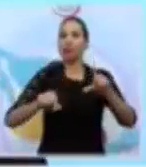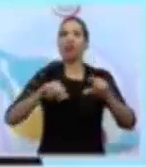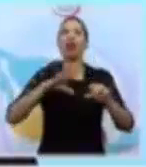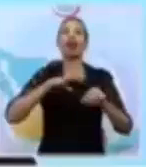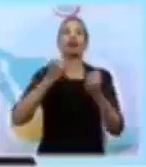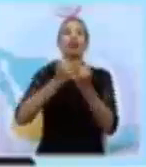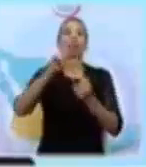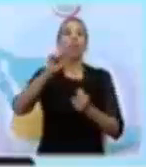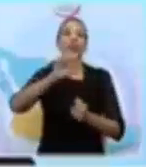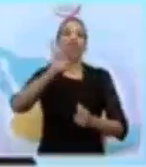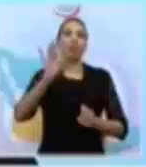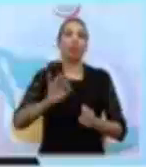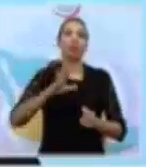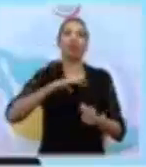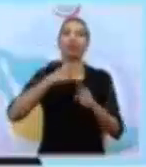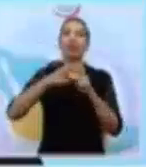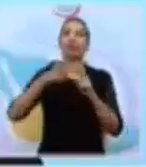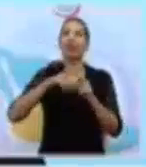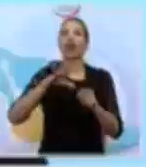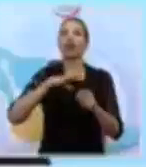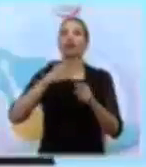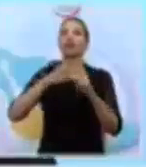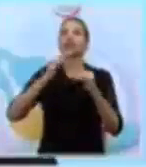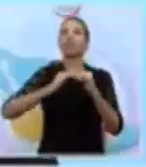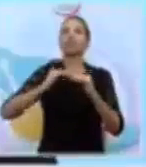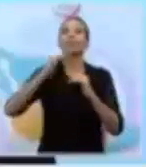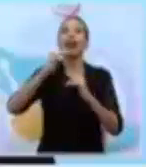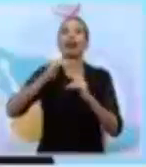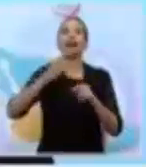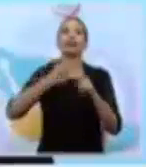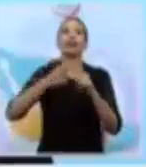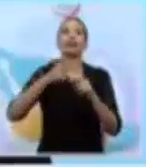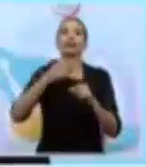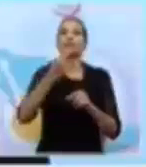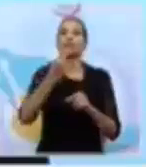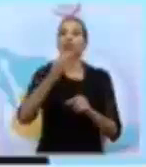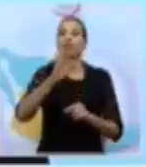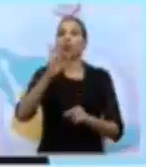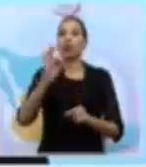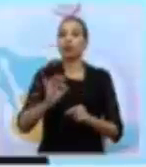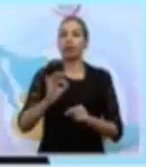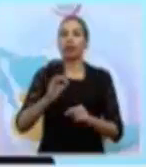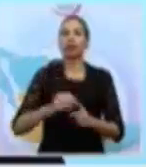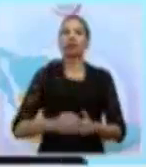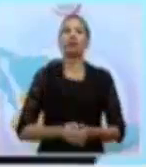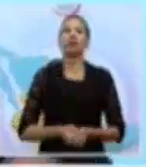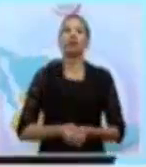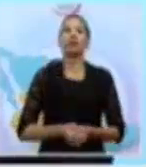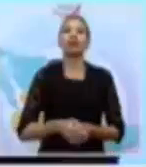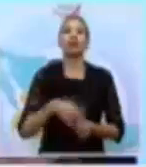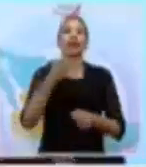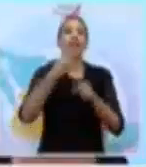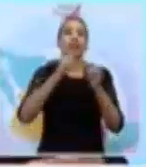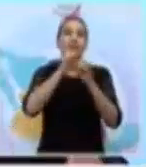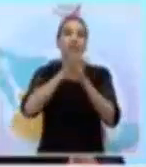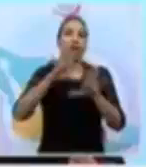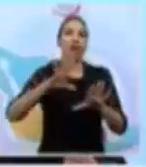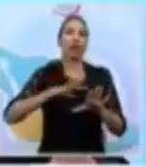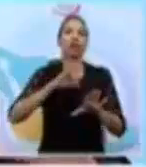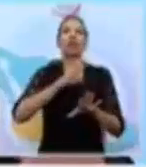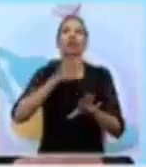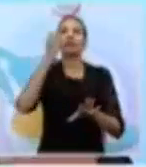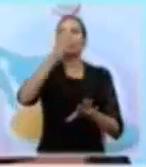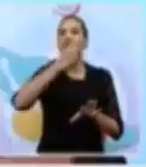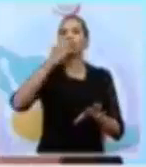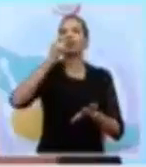el 20% más rico recibe más de 25% del mismo. Estos datos podemos